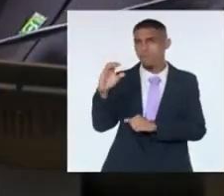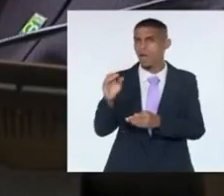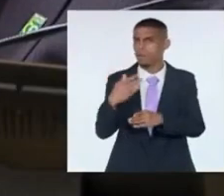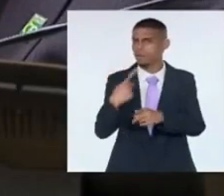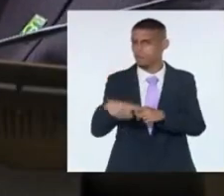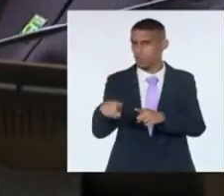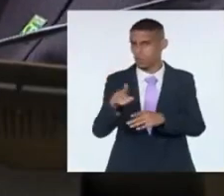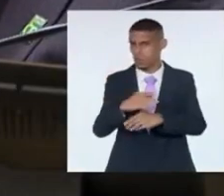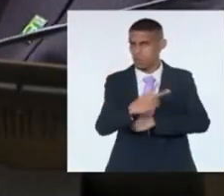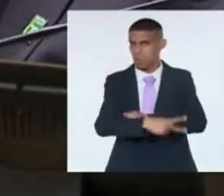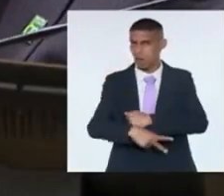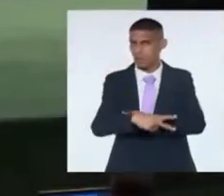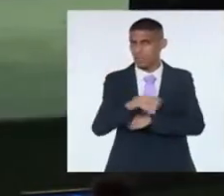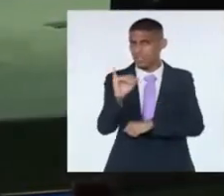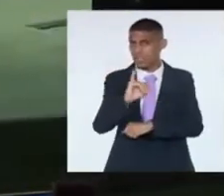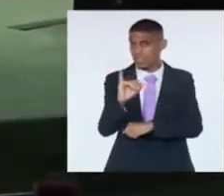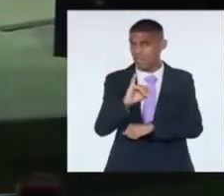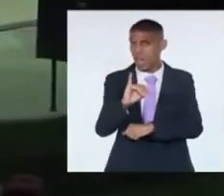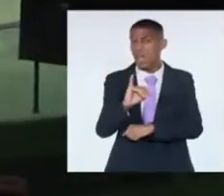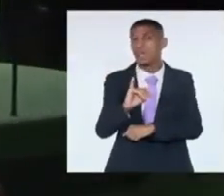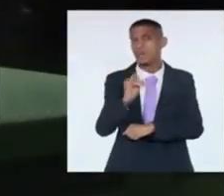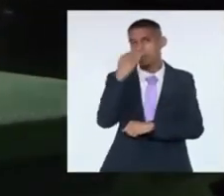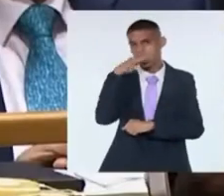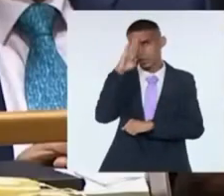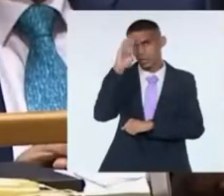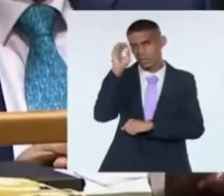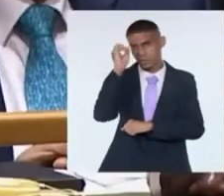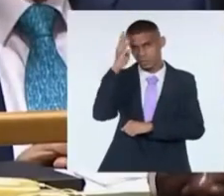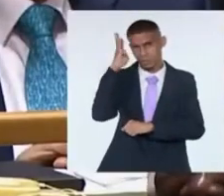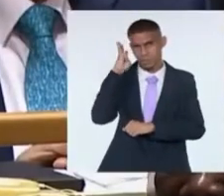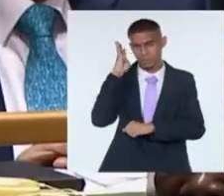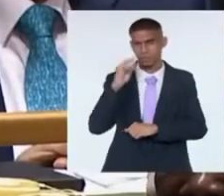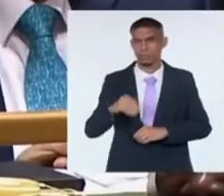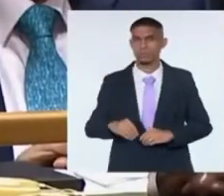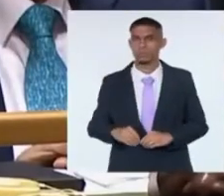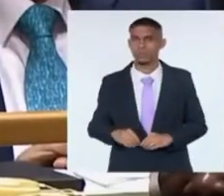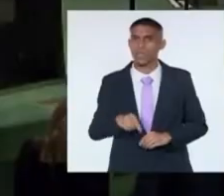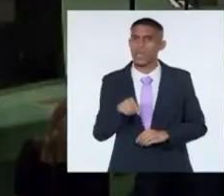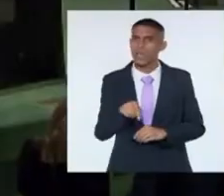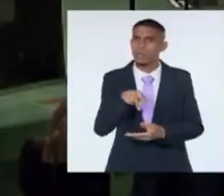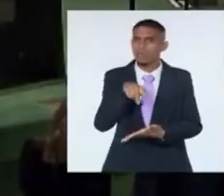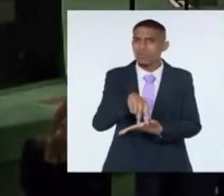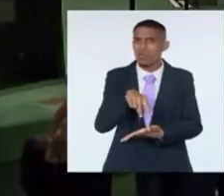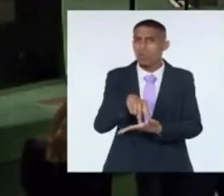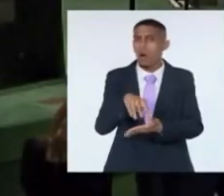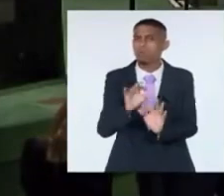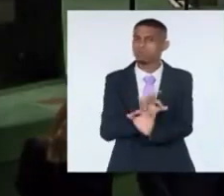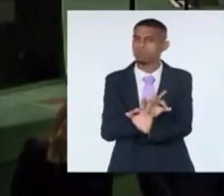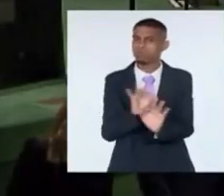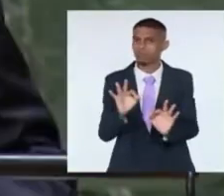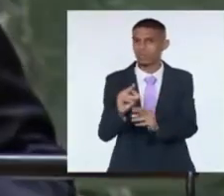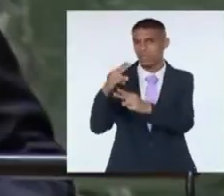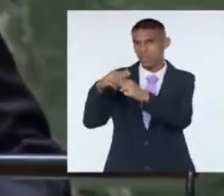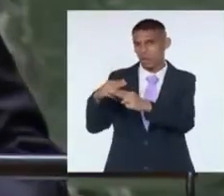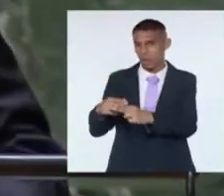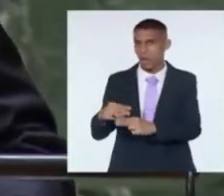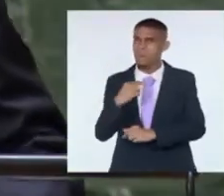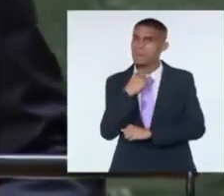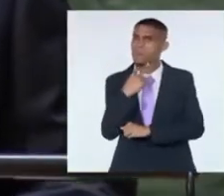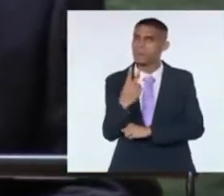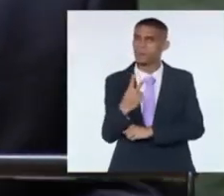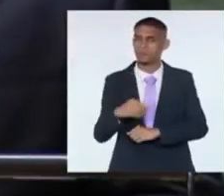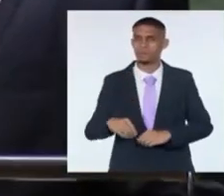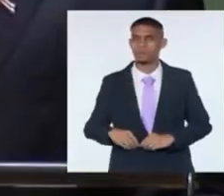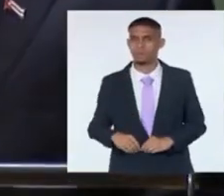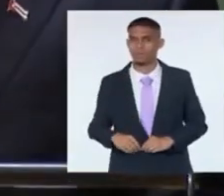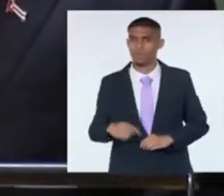y el sexto en hablar fue el dignatario cubano haciendo uso esta vez de un lugar privilegiado en la lista de oradores traigo